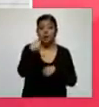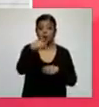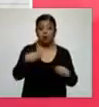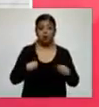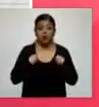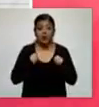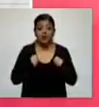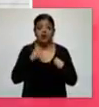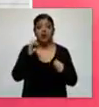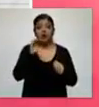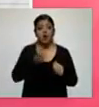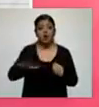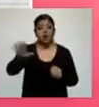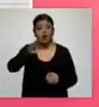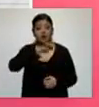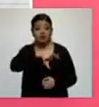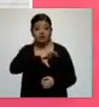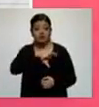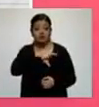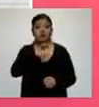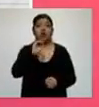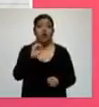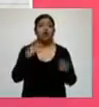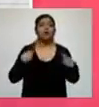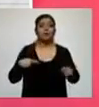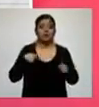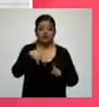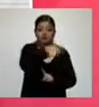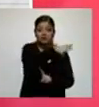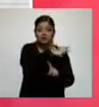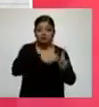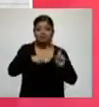seres queridos o la de las personas que te rodean.